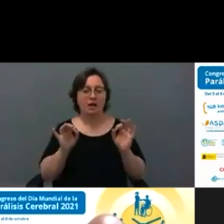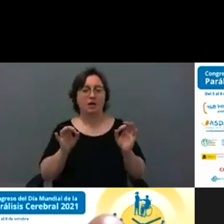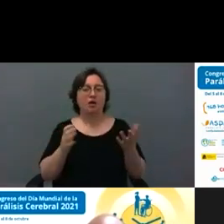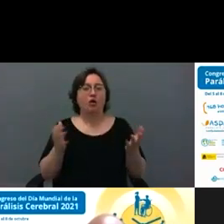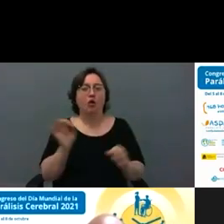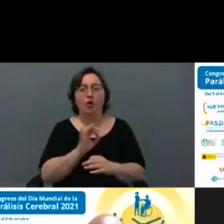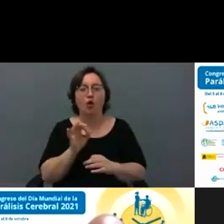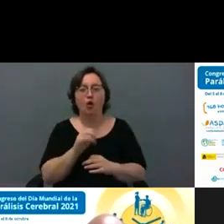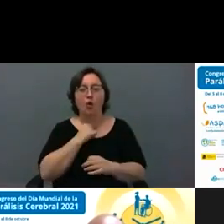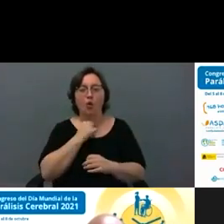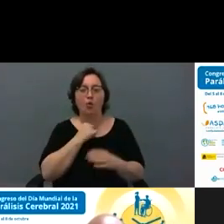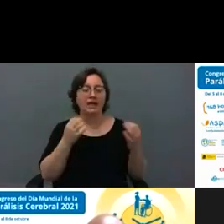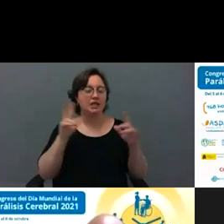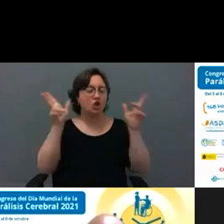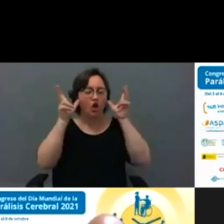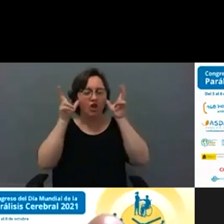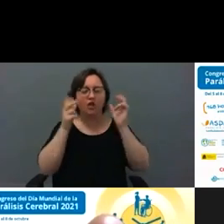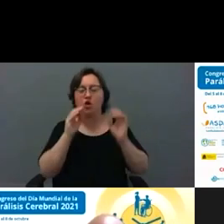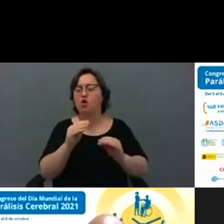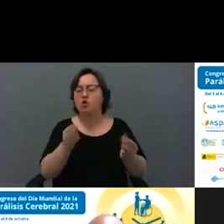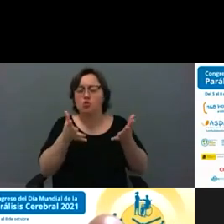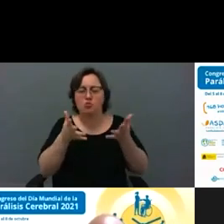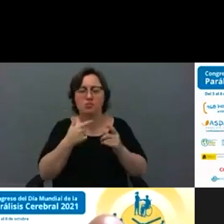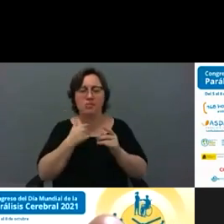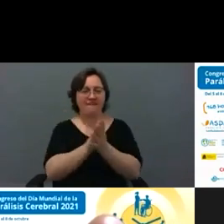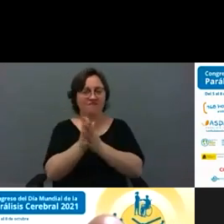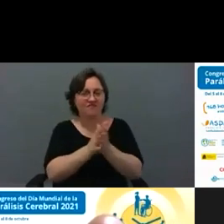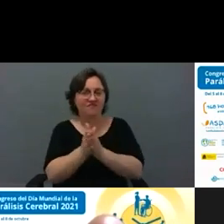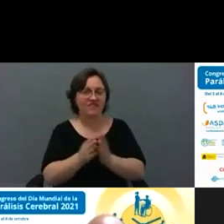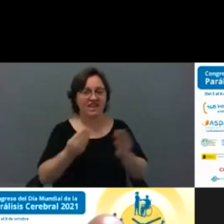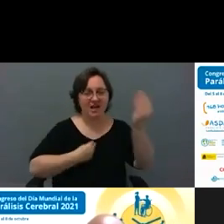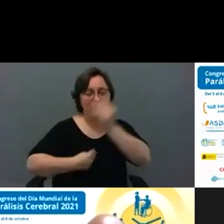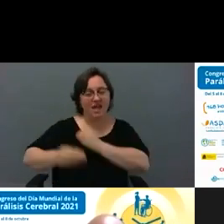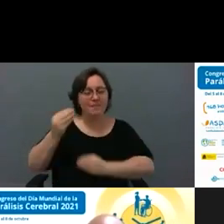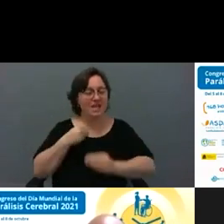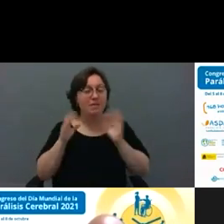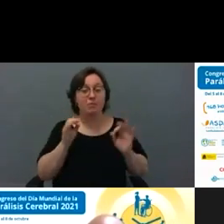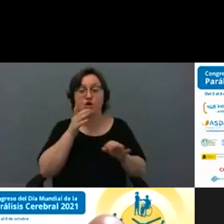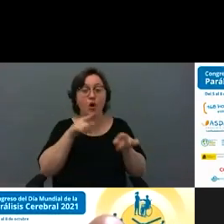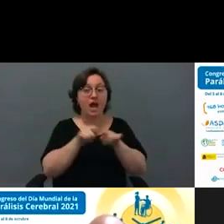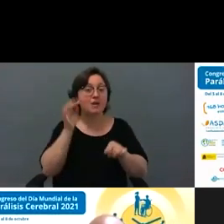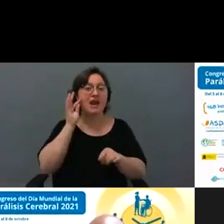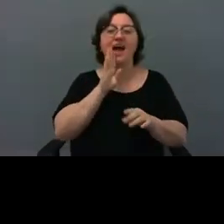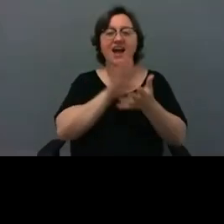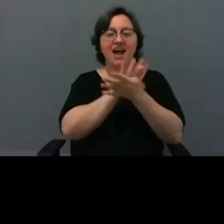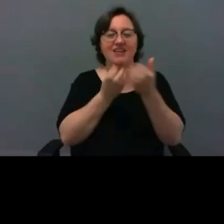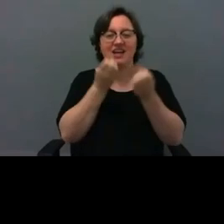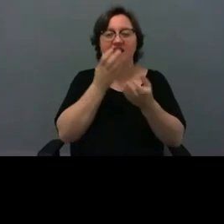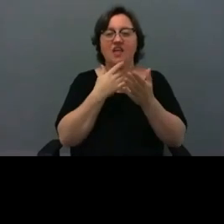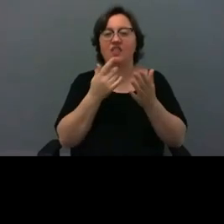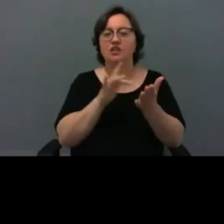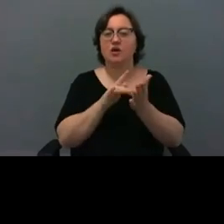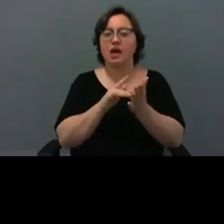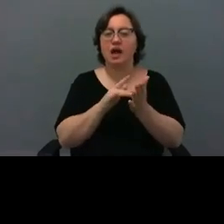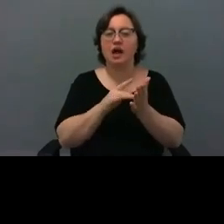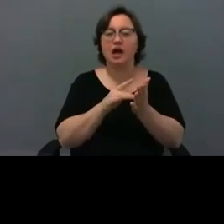pues, le gustan mucho los sonidos y le estimulan mucho y suele buscar esto. También su hermana comentaba y le gusta la compañía de los hombres.